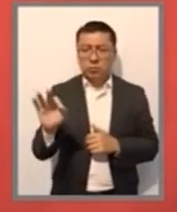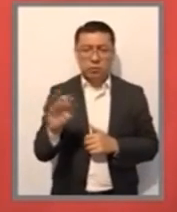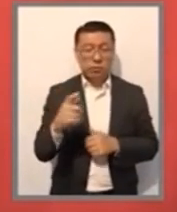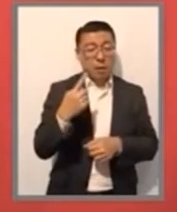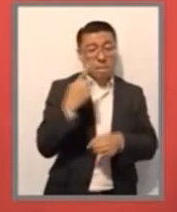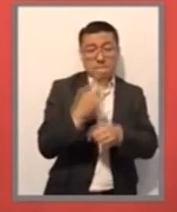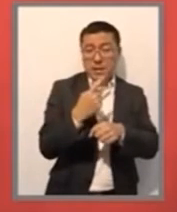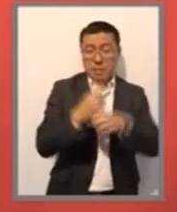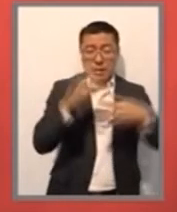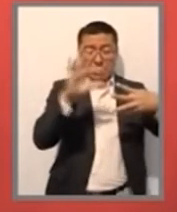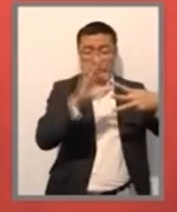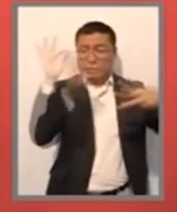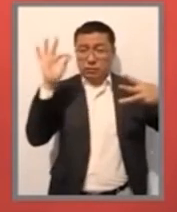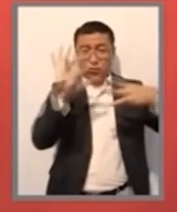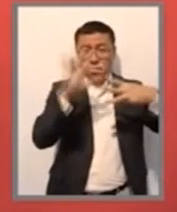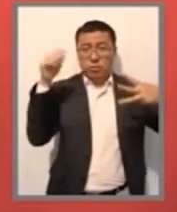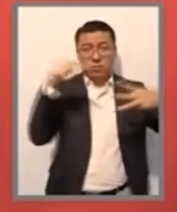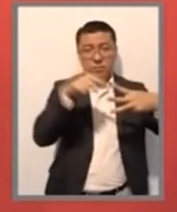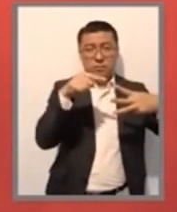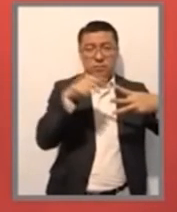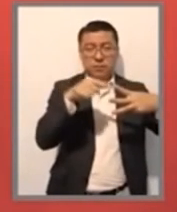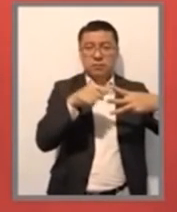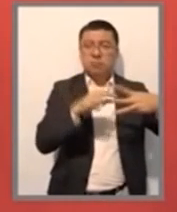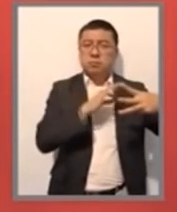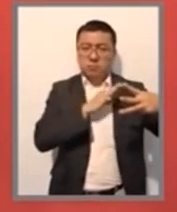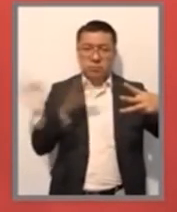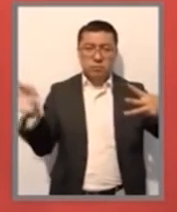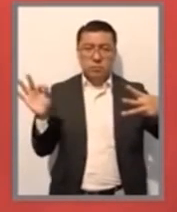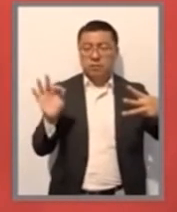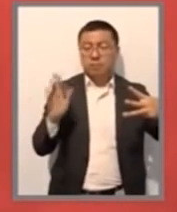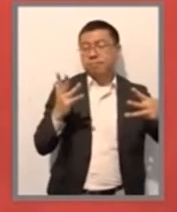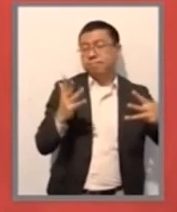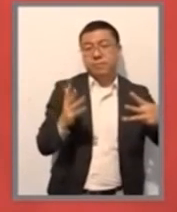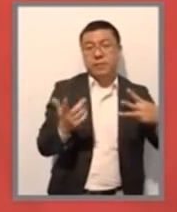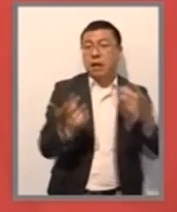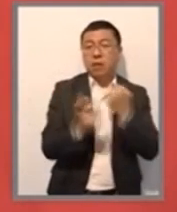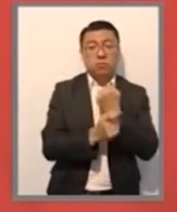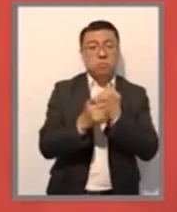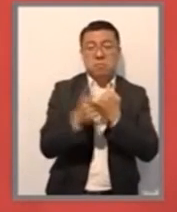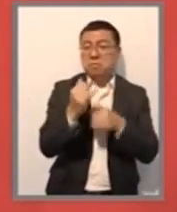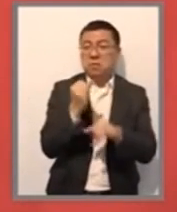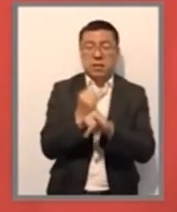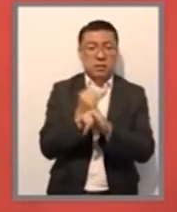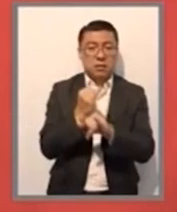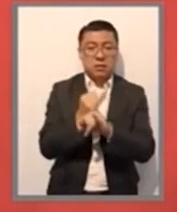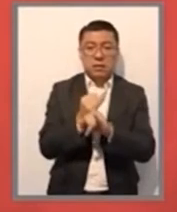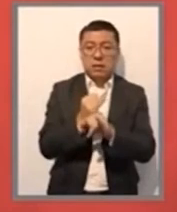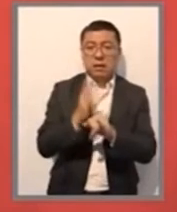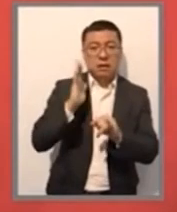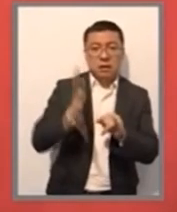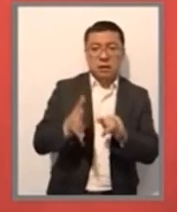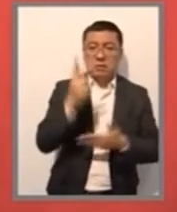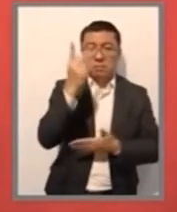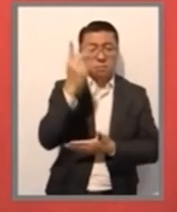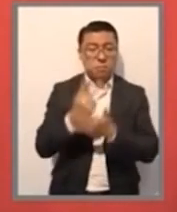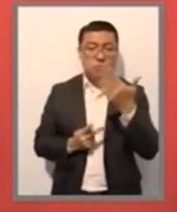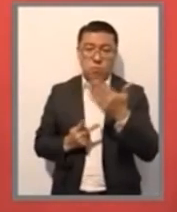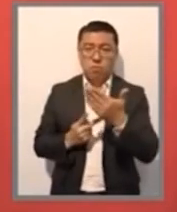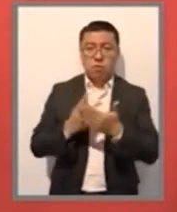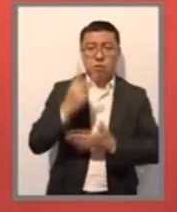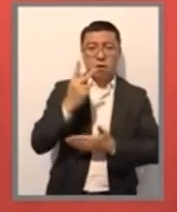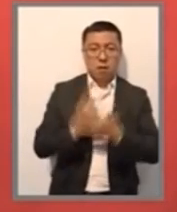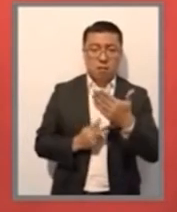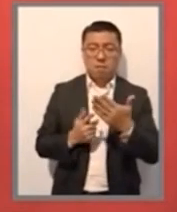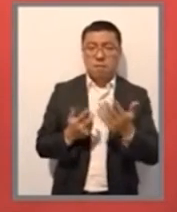Por lo tanto, se atiende en el algoritmo, pues también un sistema completamente informatizado, cuestiones como la cercanía